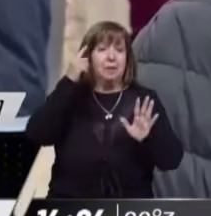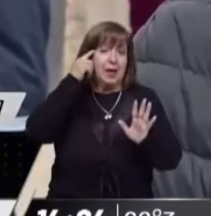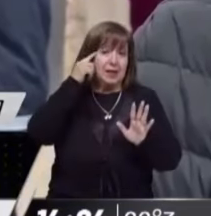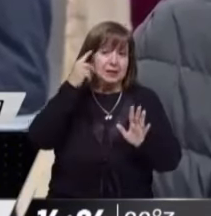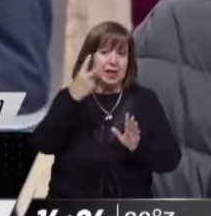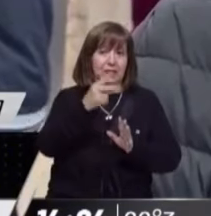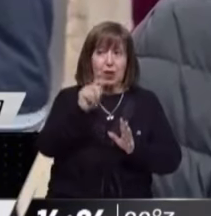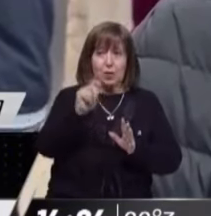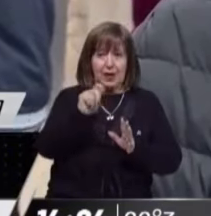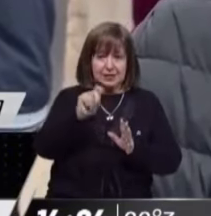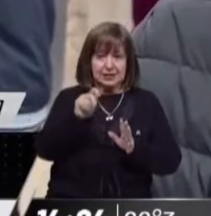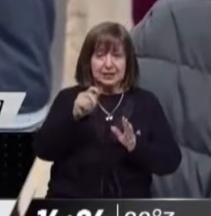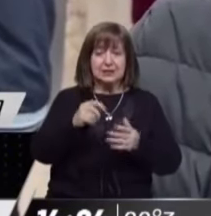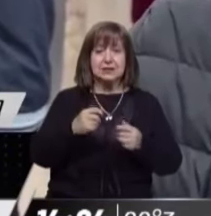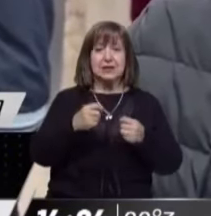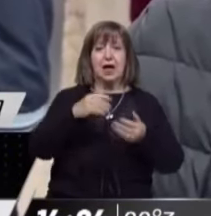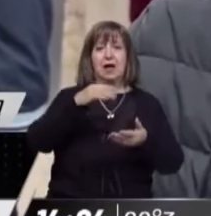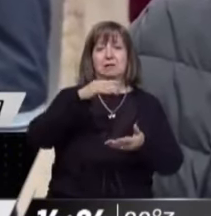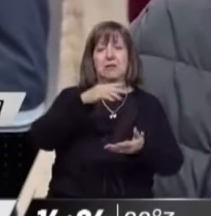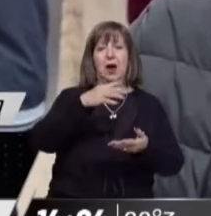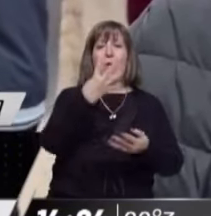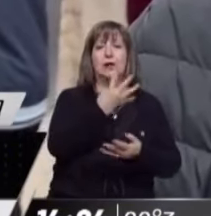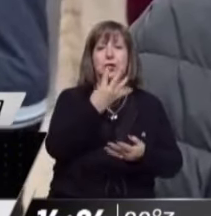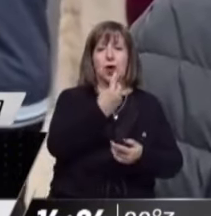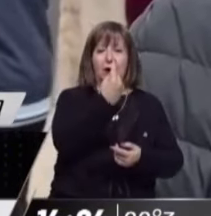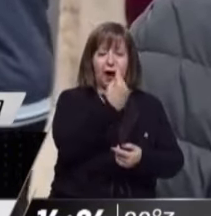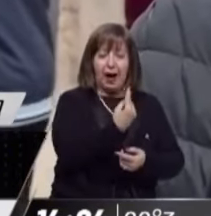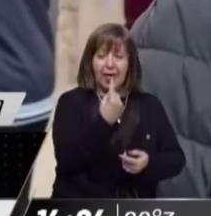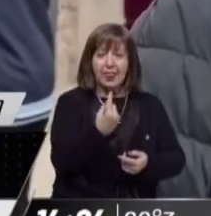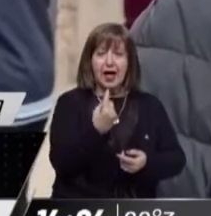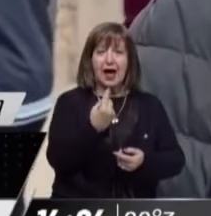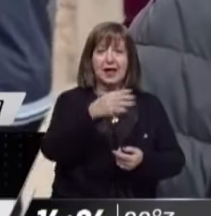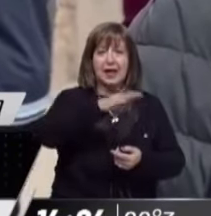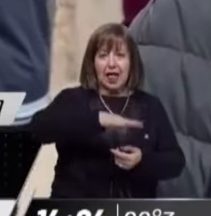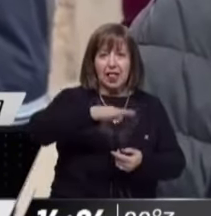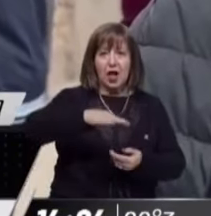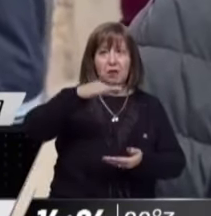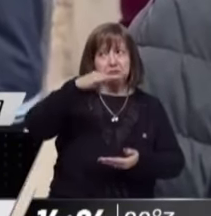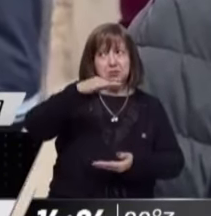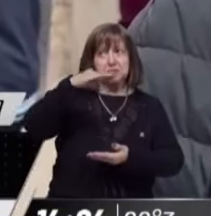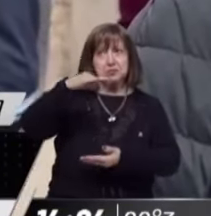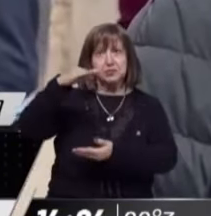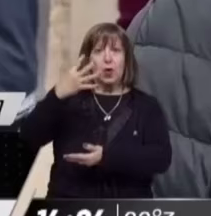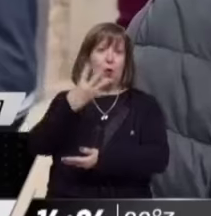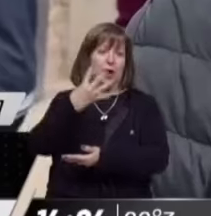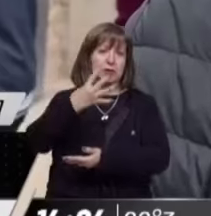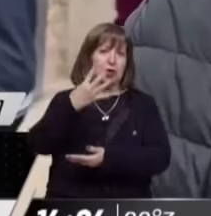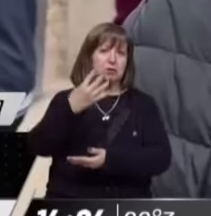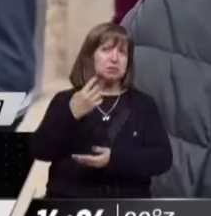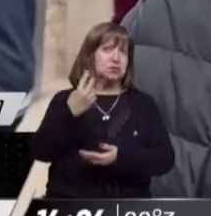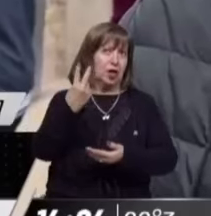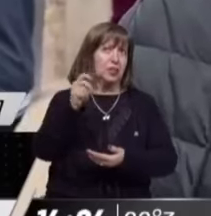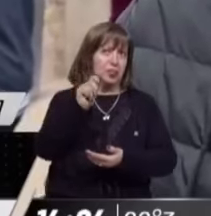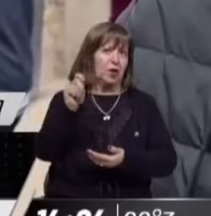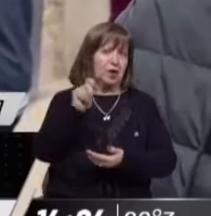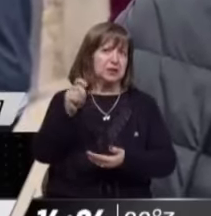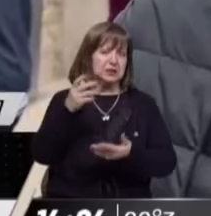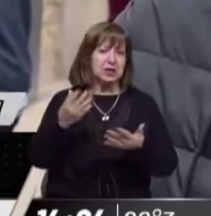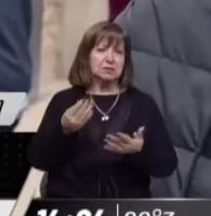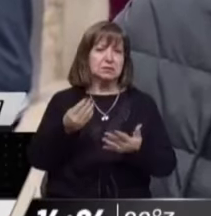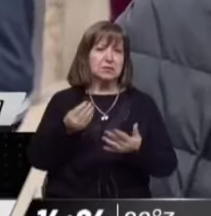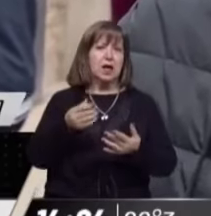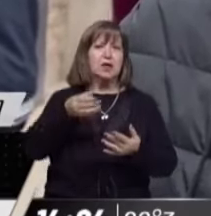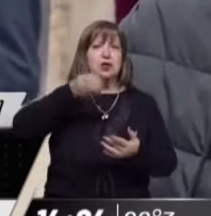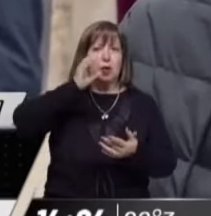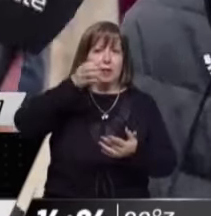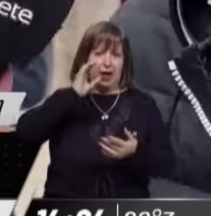calculado CONIN. Y yo creo que es lo básico, sí, porque más o menos un niño con 4 kilos, más o menos un mes y medio, 2 meses, más o menos lo